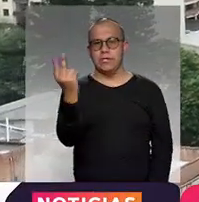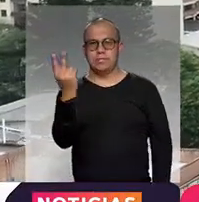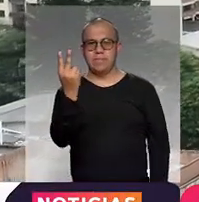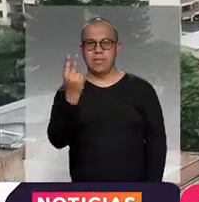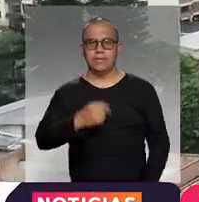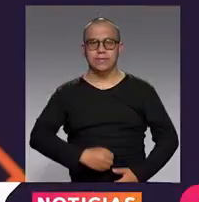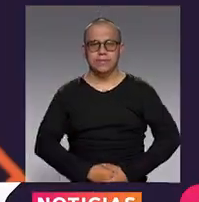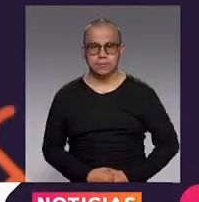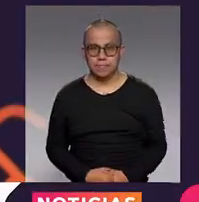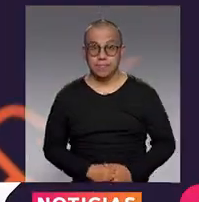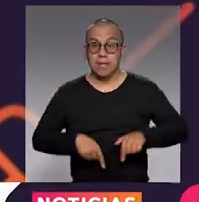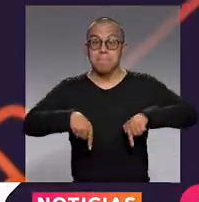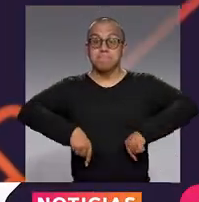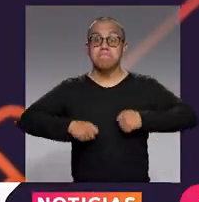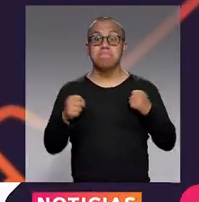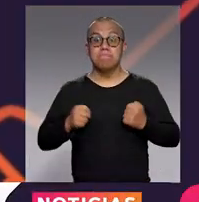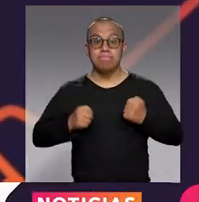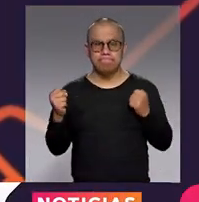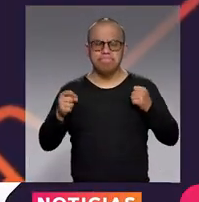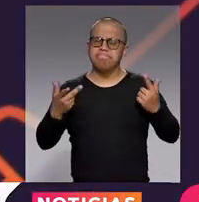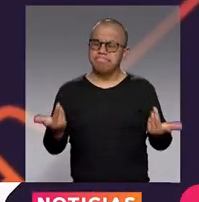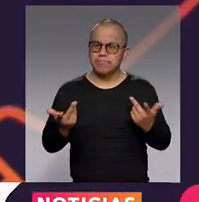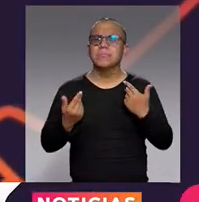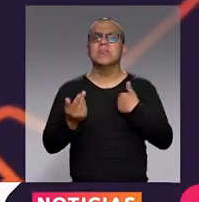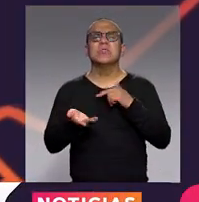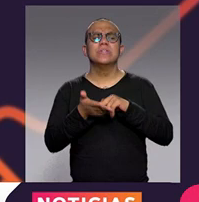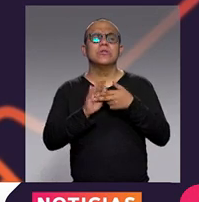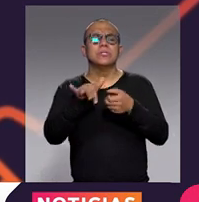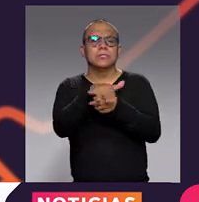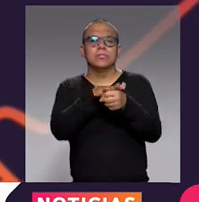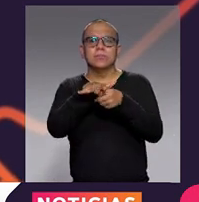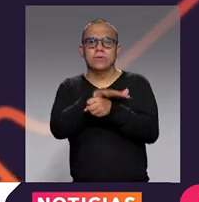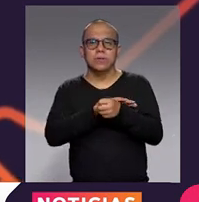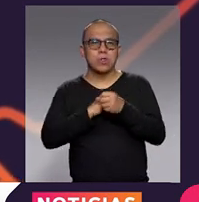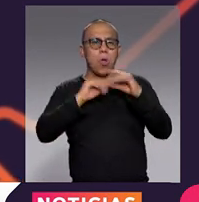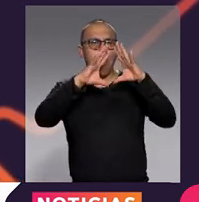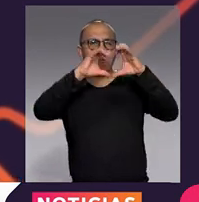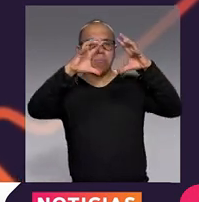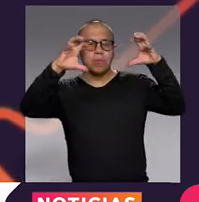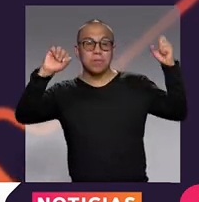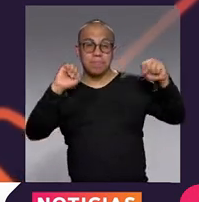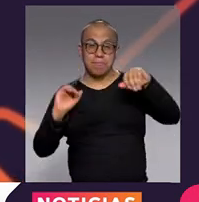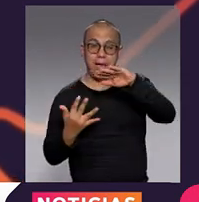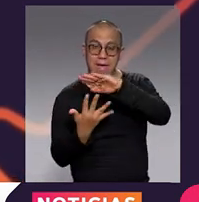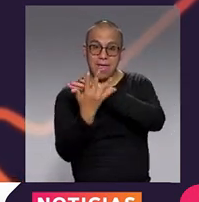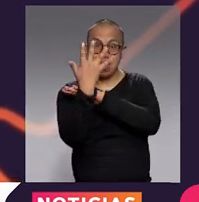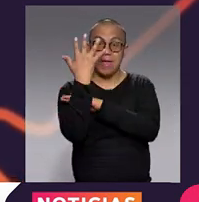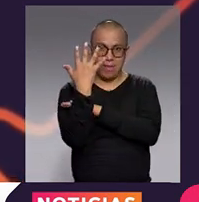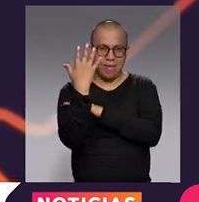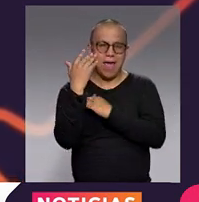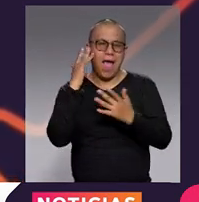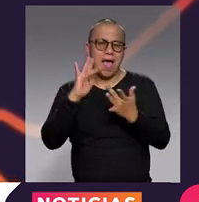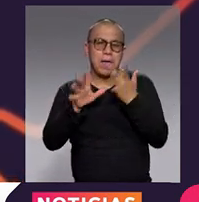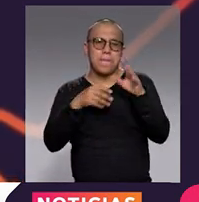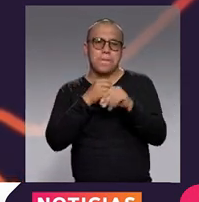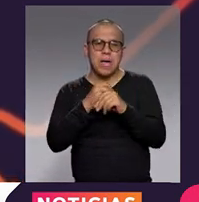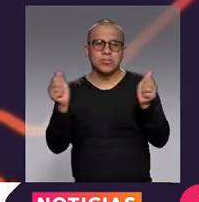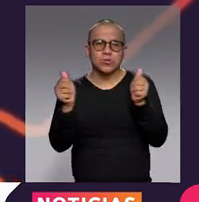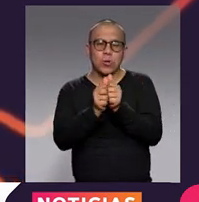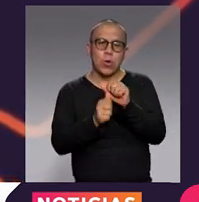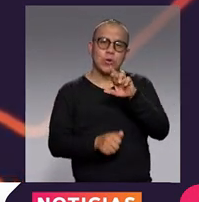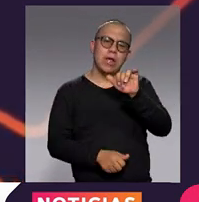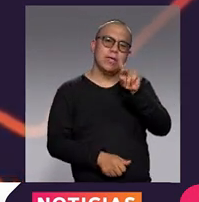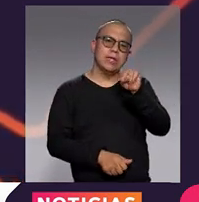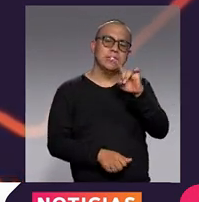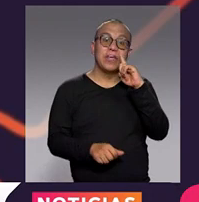viernes. Bogotá, lo que estamos viviendo en este momento es una condición de neblina o de niebla en la madrugada asociada con radiación,